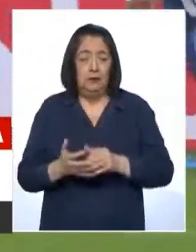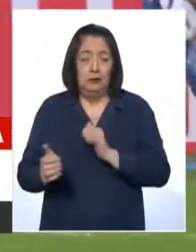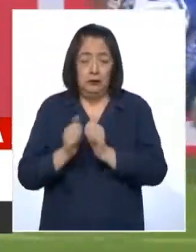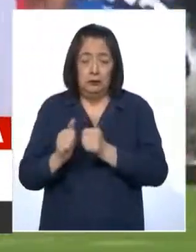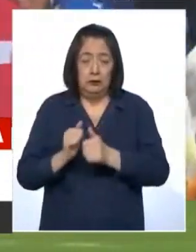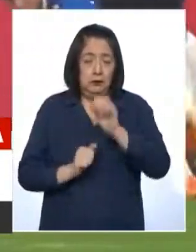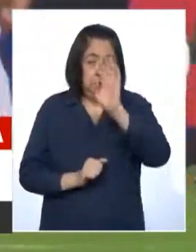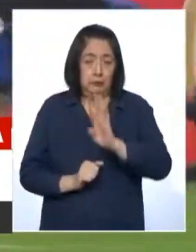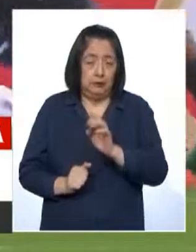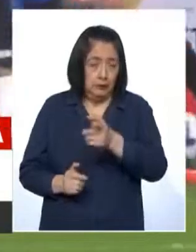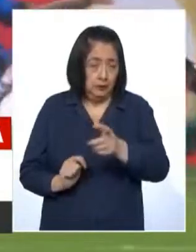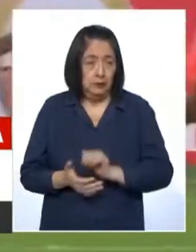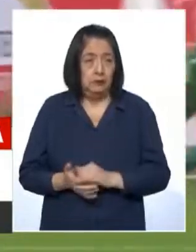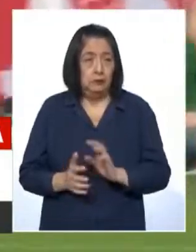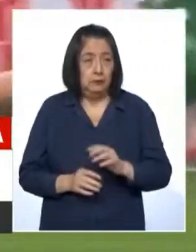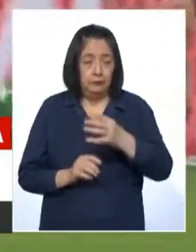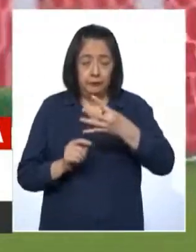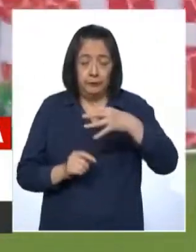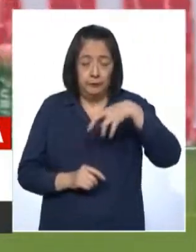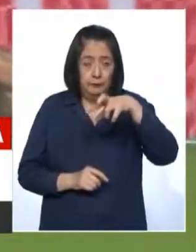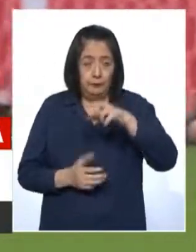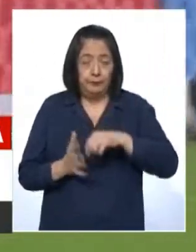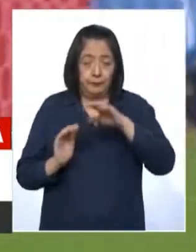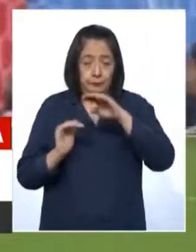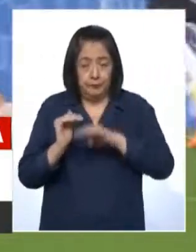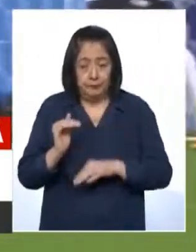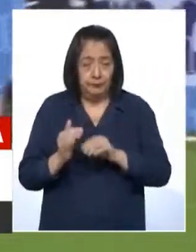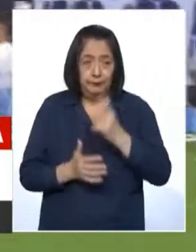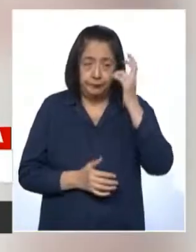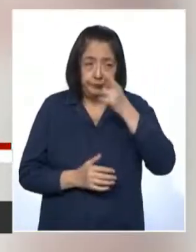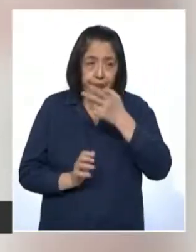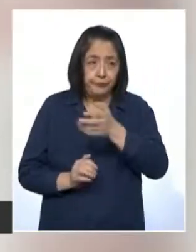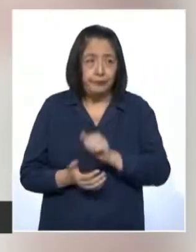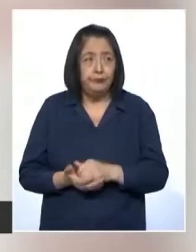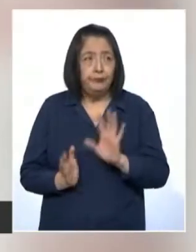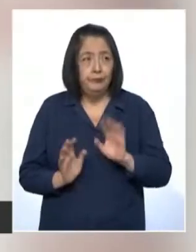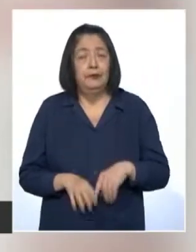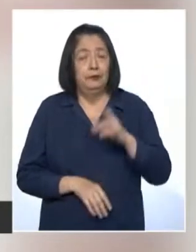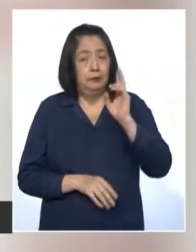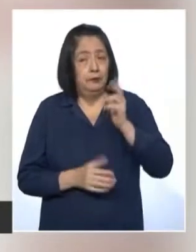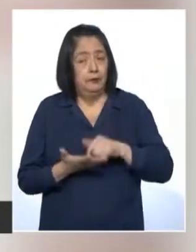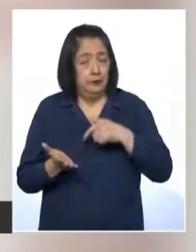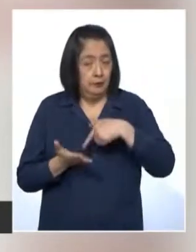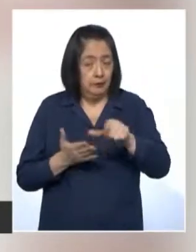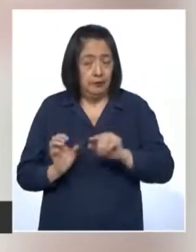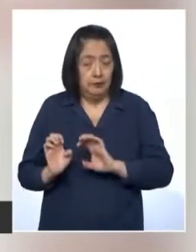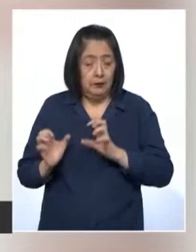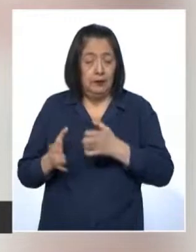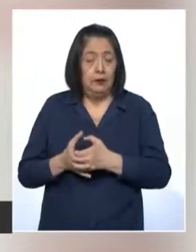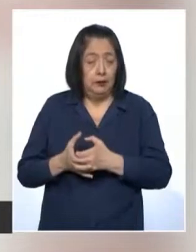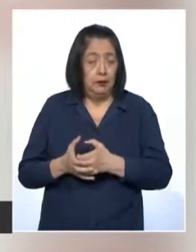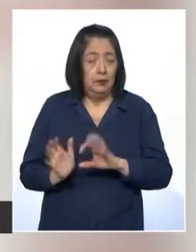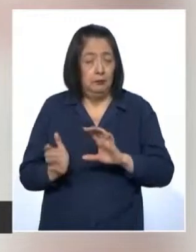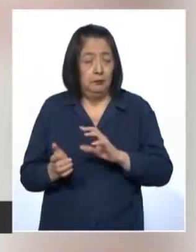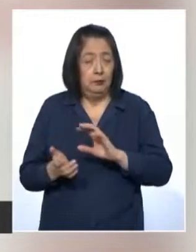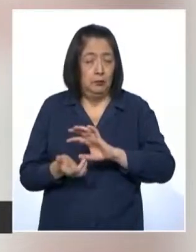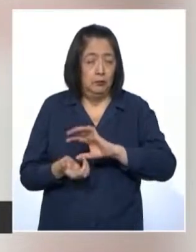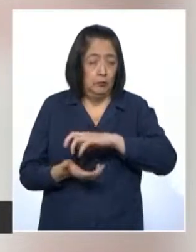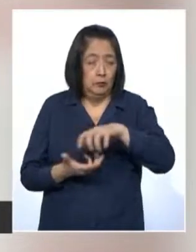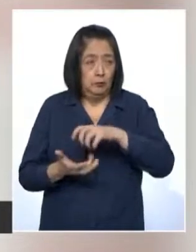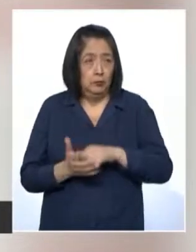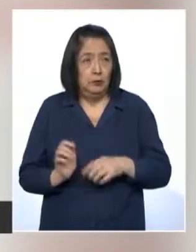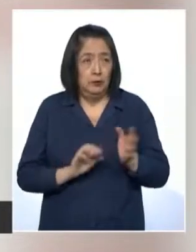Brasileirão, a tan solo 4 puntos del descenso. Por ende, el estratega mandará un equipo mixto. Cassio y